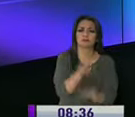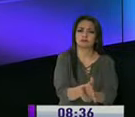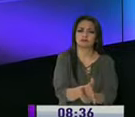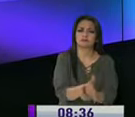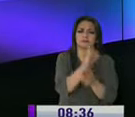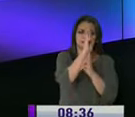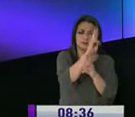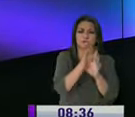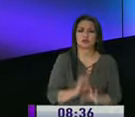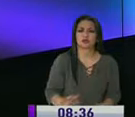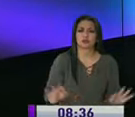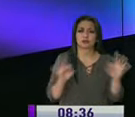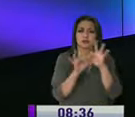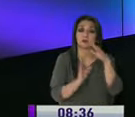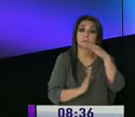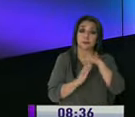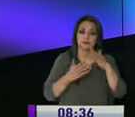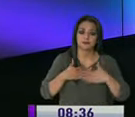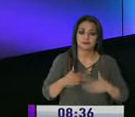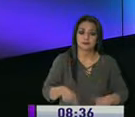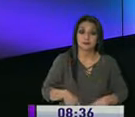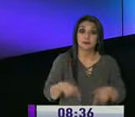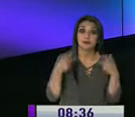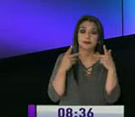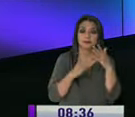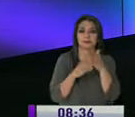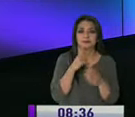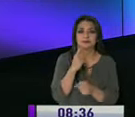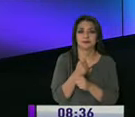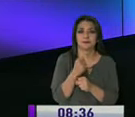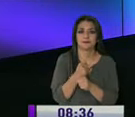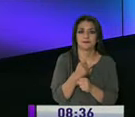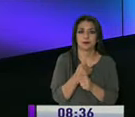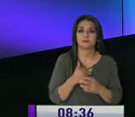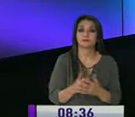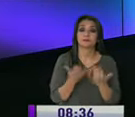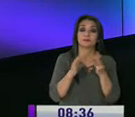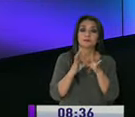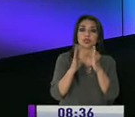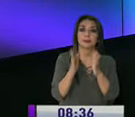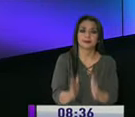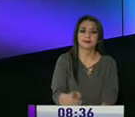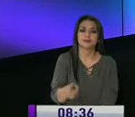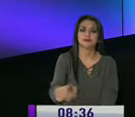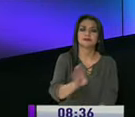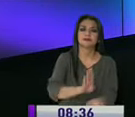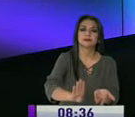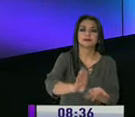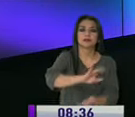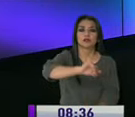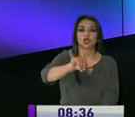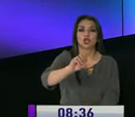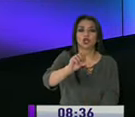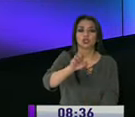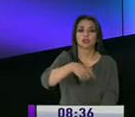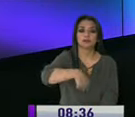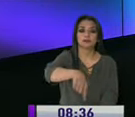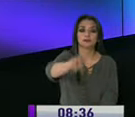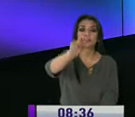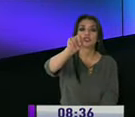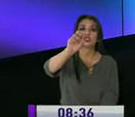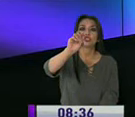Tras una ardua labor de inteligencia del Ministerio del Interior y de la Policía Nacional, se detuvo a Javier M., procesado en